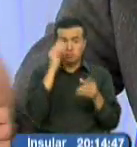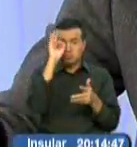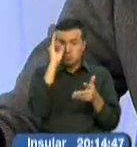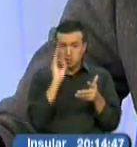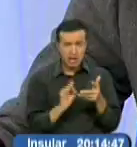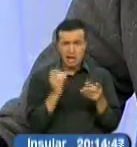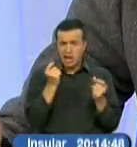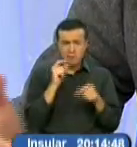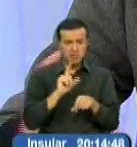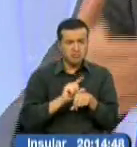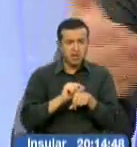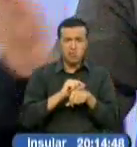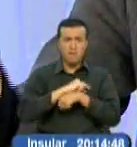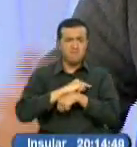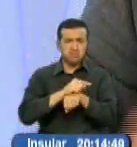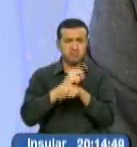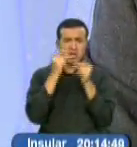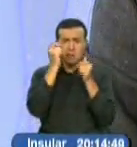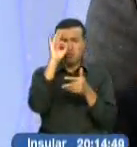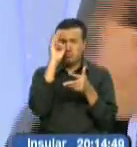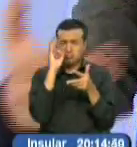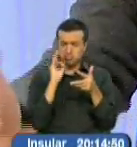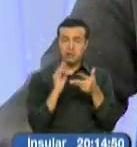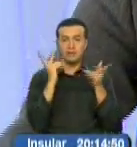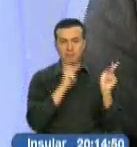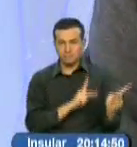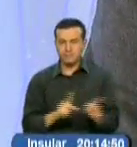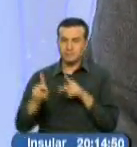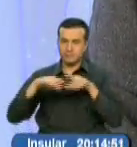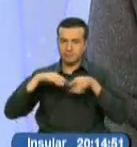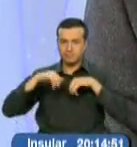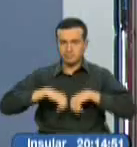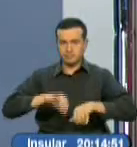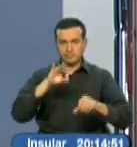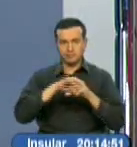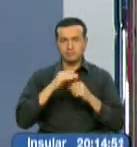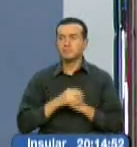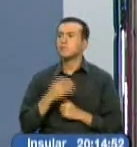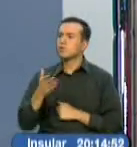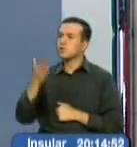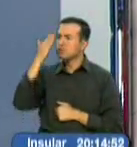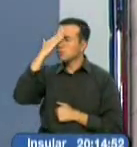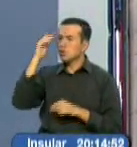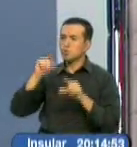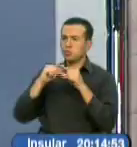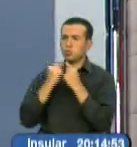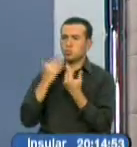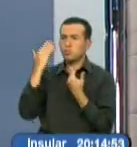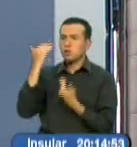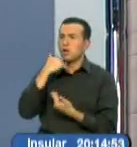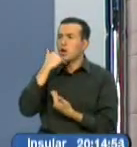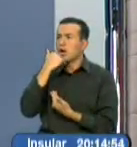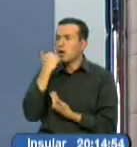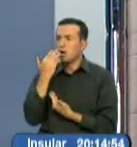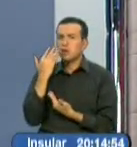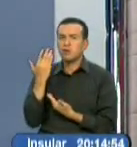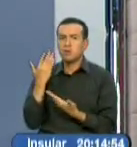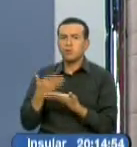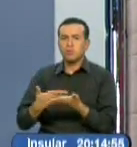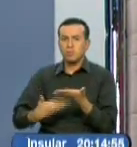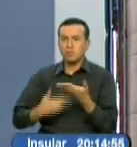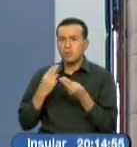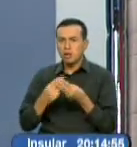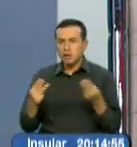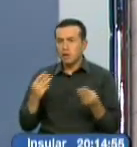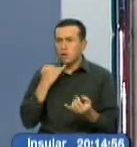en el menor tiempo posible y eso nos permite seguir planificando las actividades electorales. ¿Conoce usted si es que partidos políticos habrían tenido material electoral de